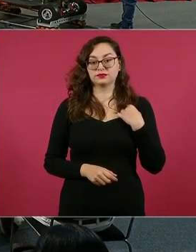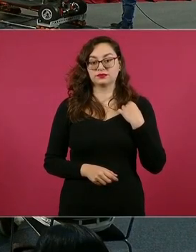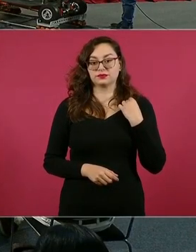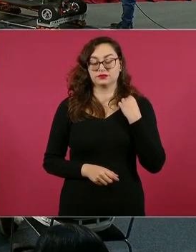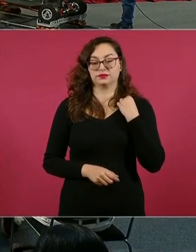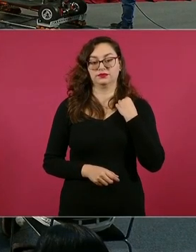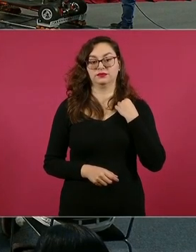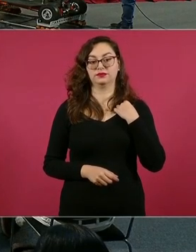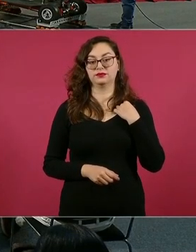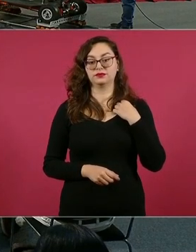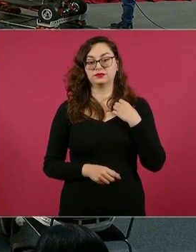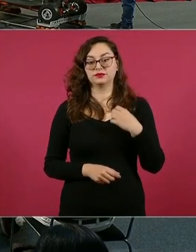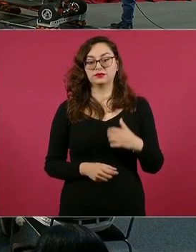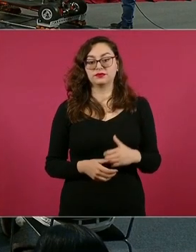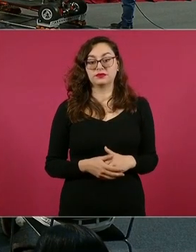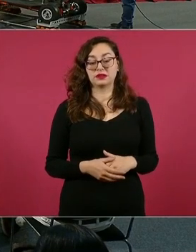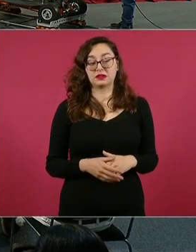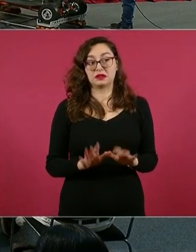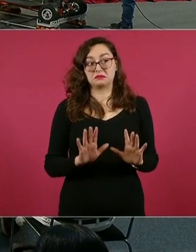encubierta